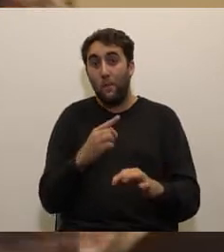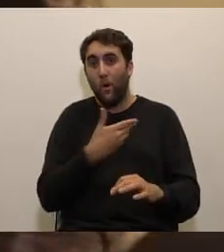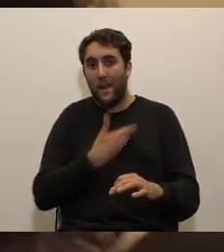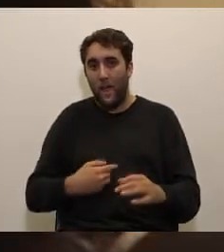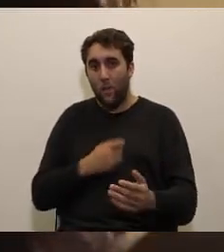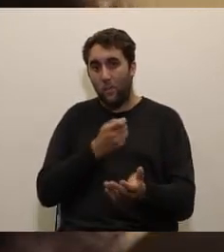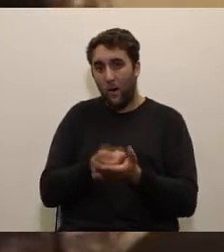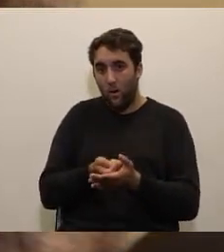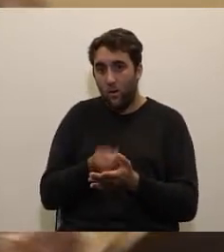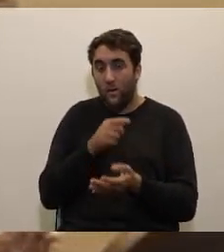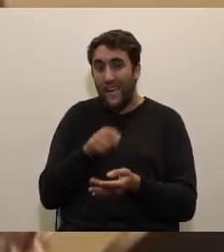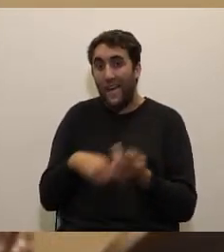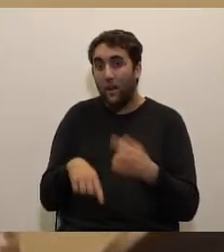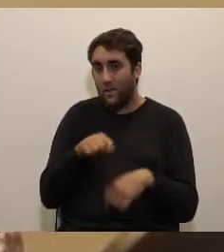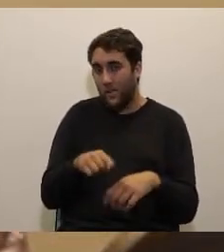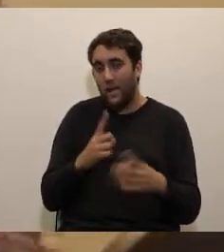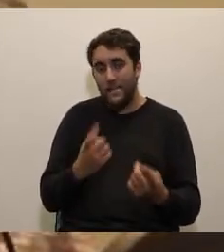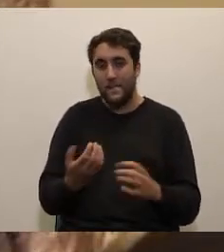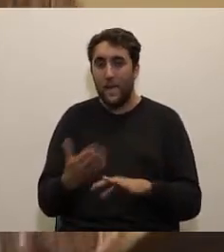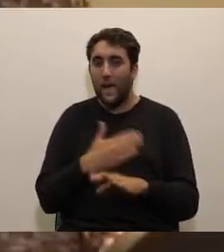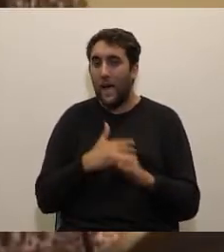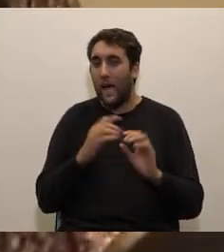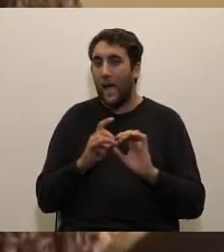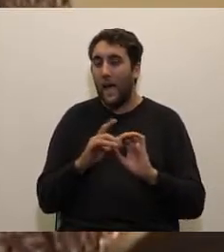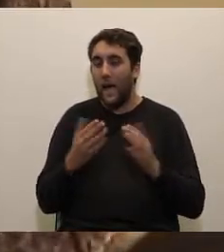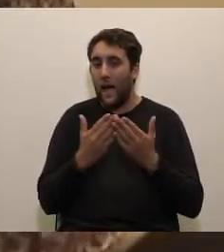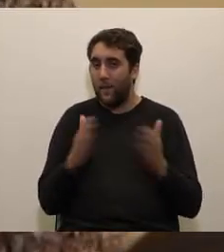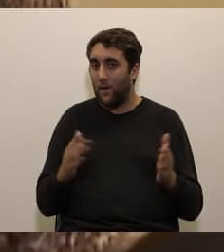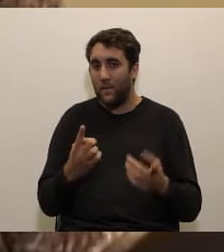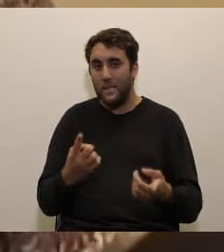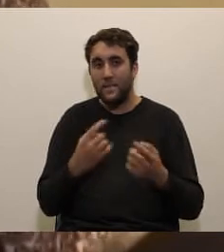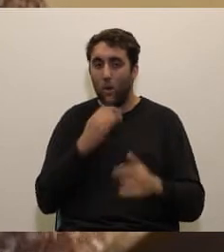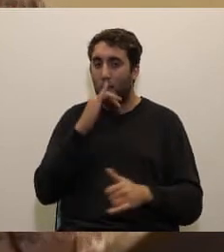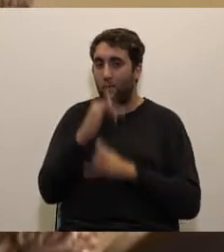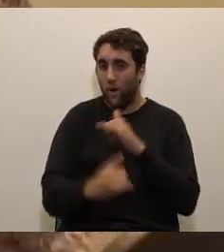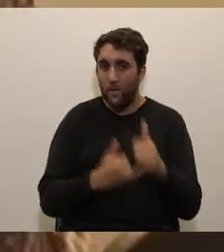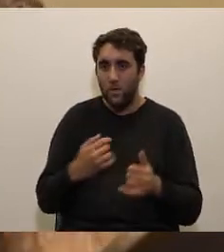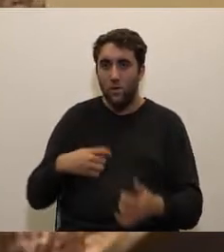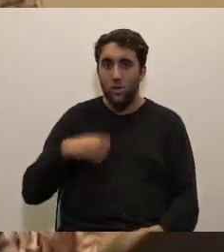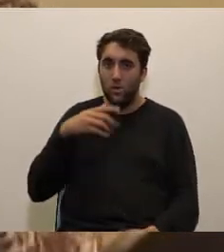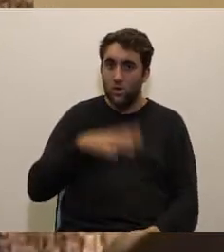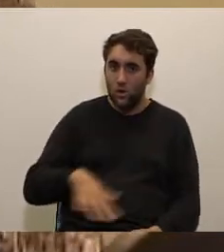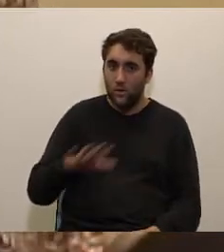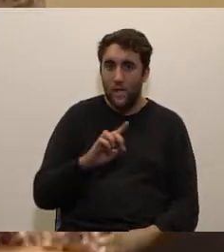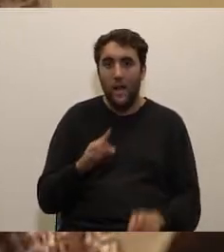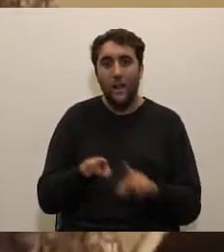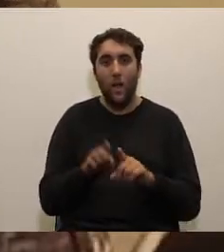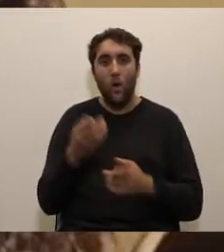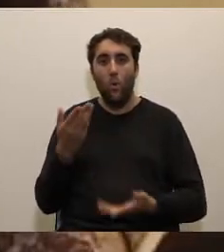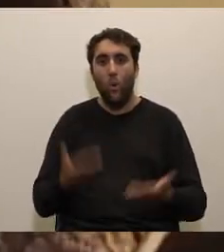públicos, bueno, debería ser abierto porque hay una necesidad social y también de equidad